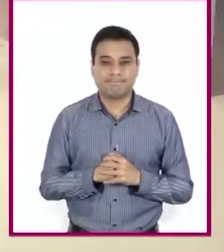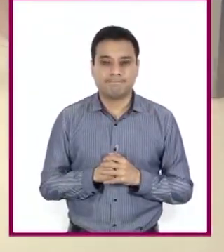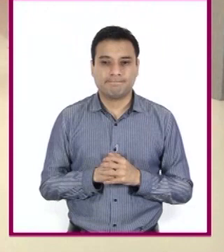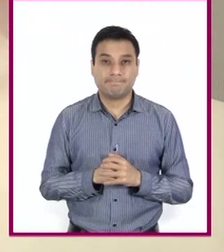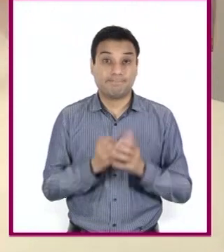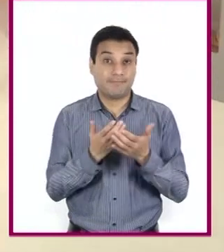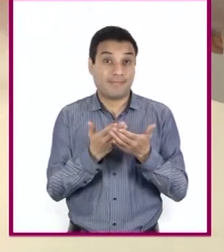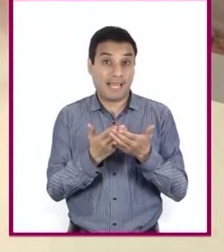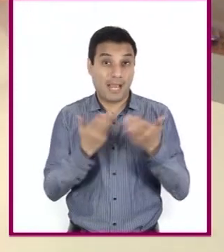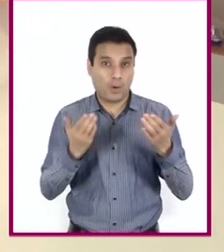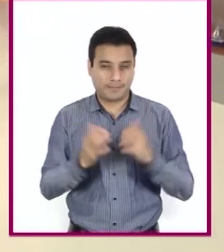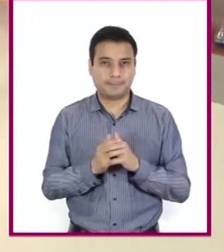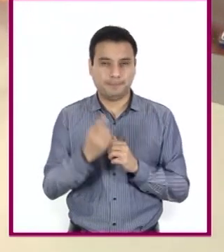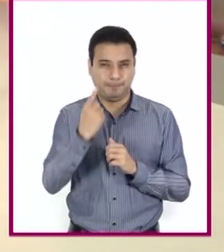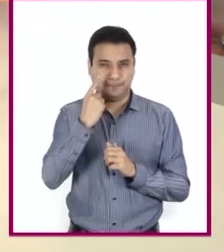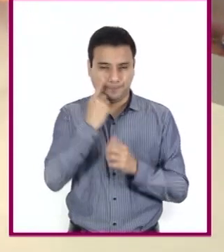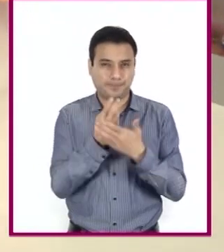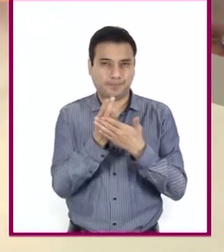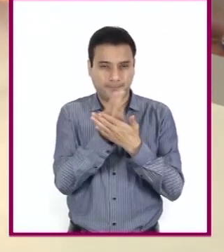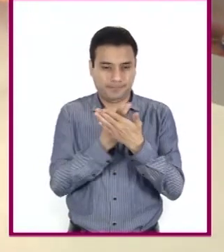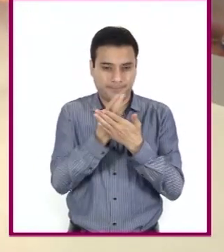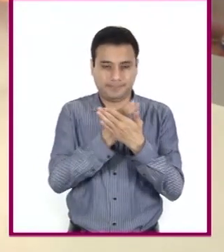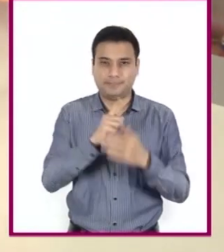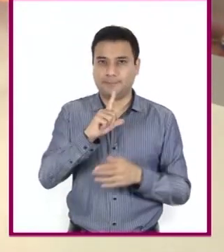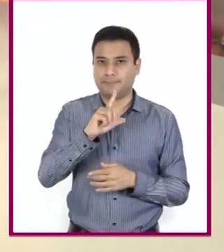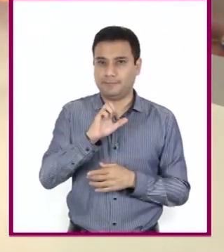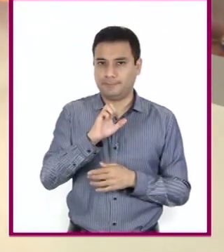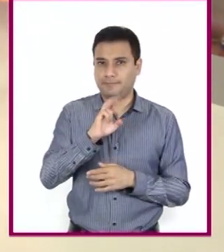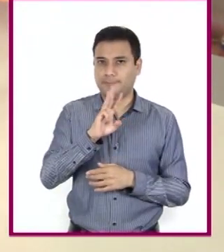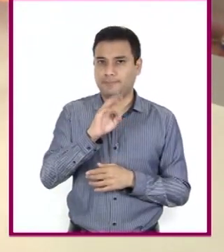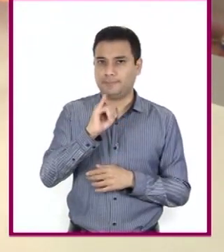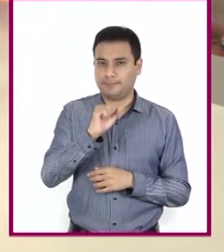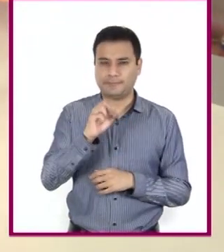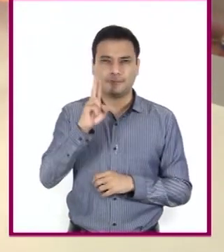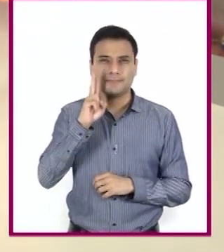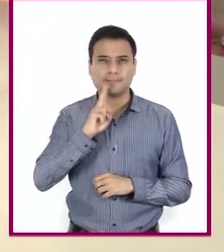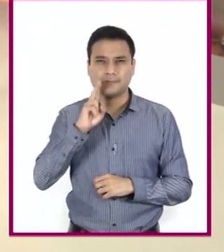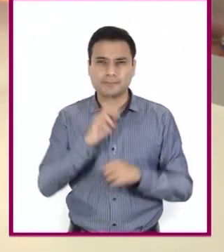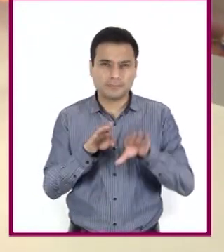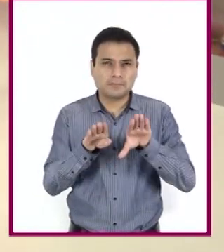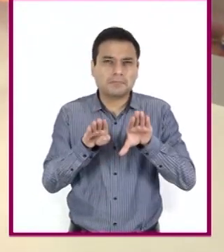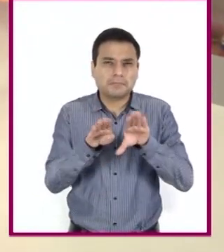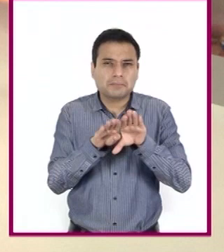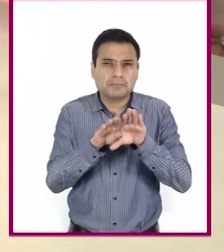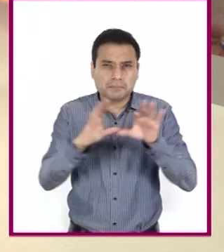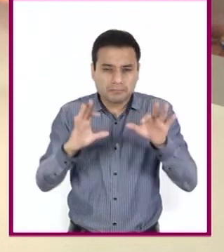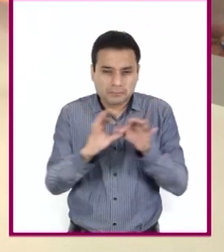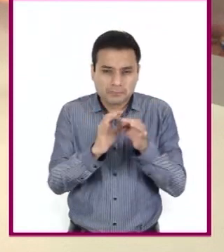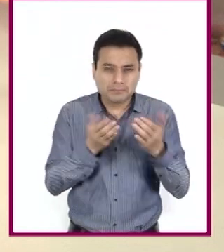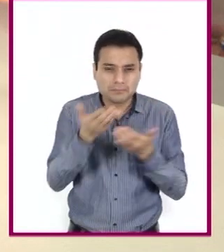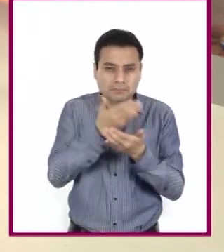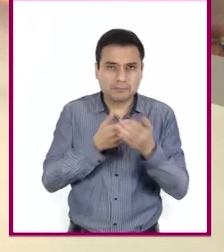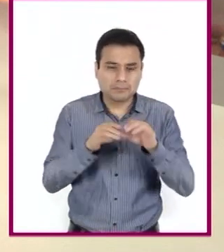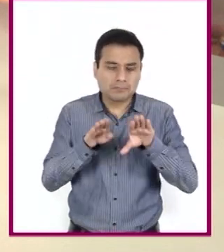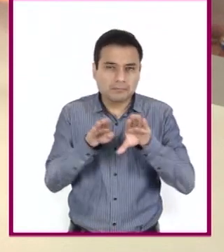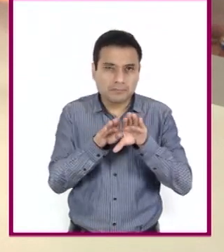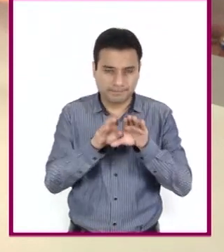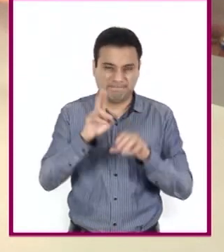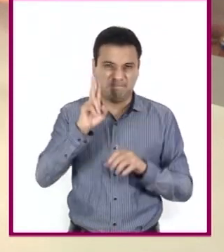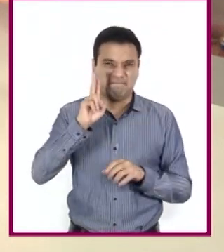Ahora realizaremos el diagrama de Lewis para observar la manera en que interactúan estos átomos para la formación del cloruro de